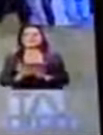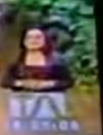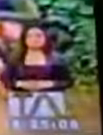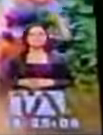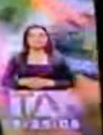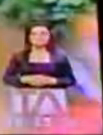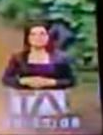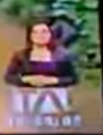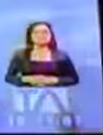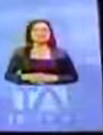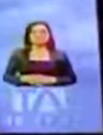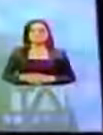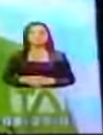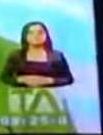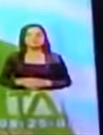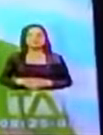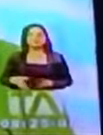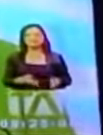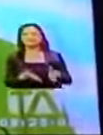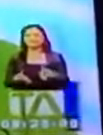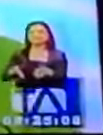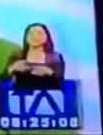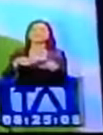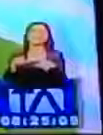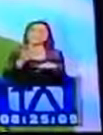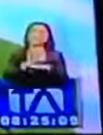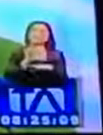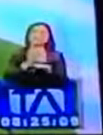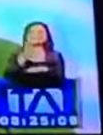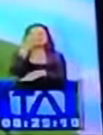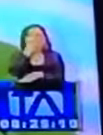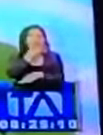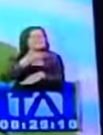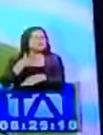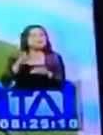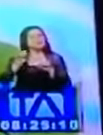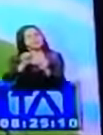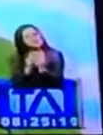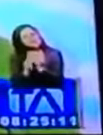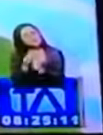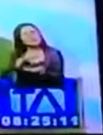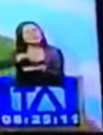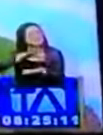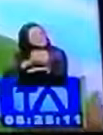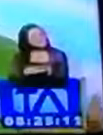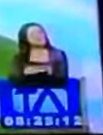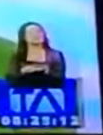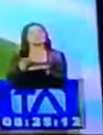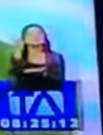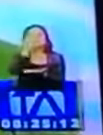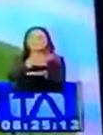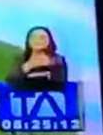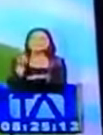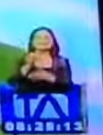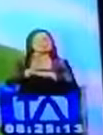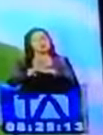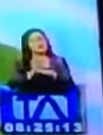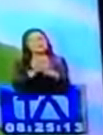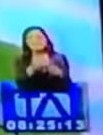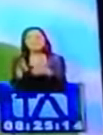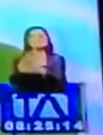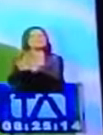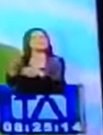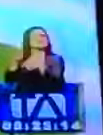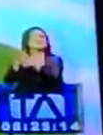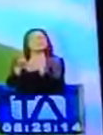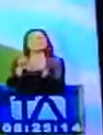que hay muchísima ruta, todavía hay muchísimo Ecuador para convertirlo en rutas Guaira Sinchi, porque este país se presta para eso. Es un